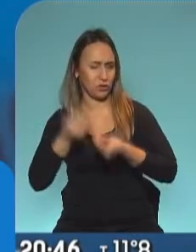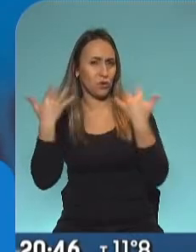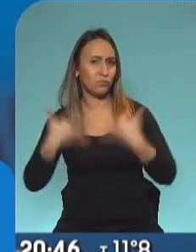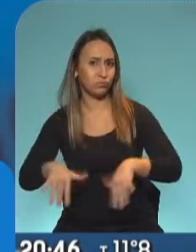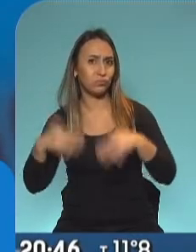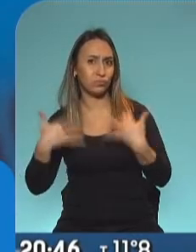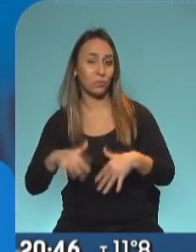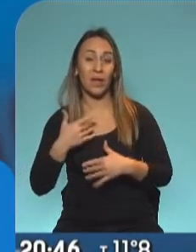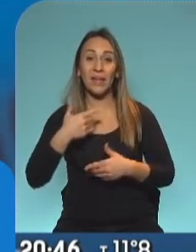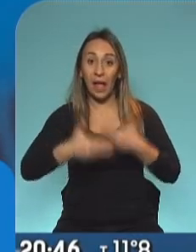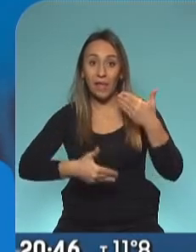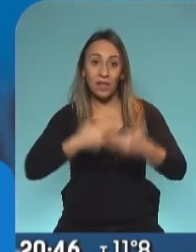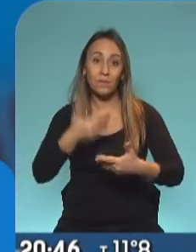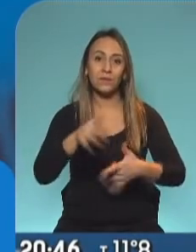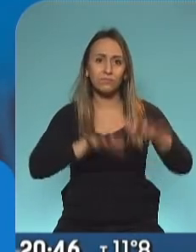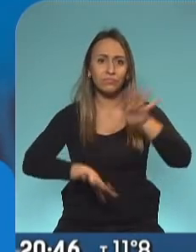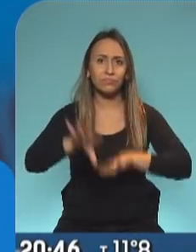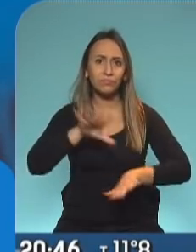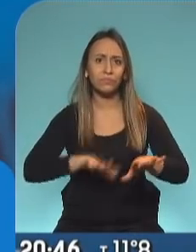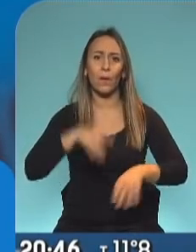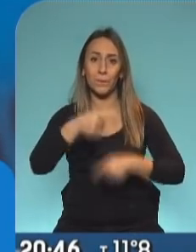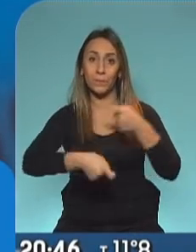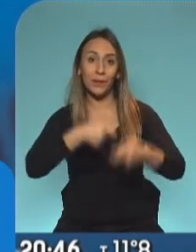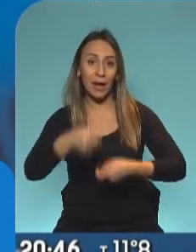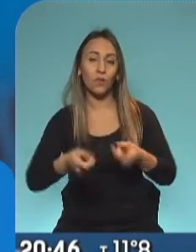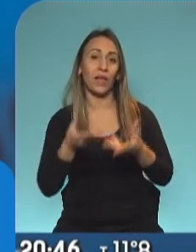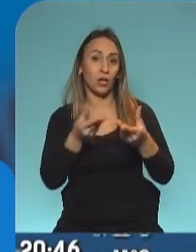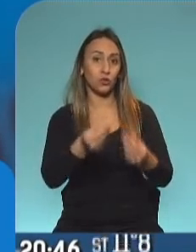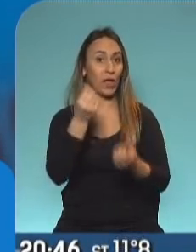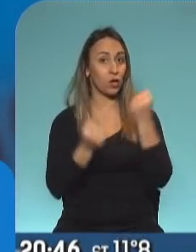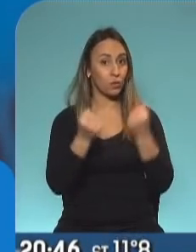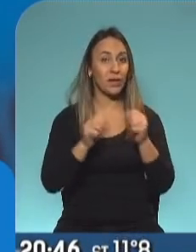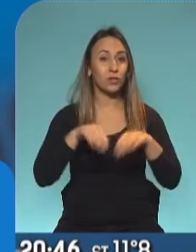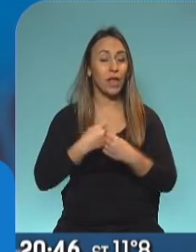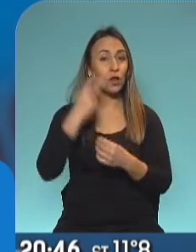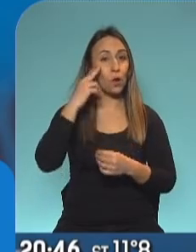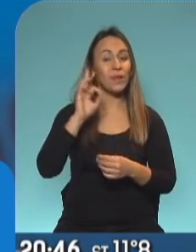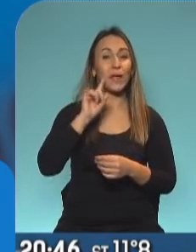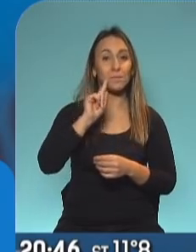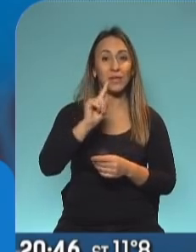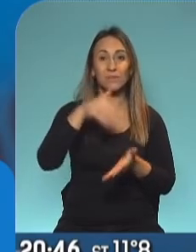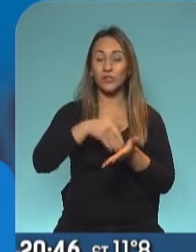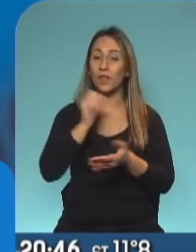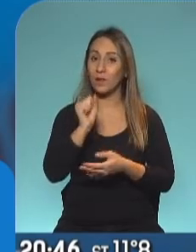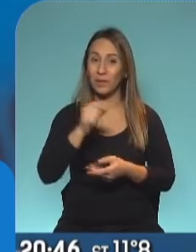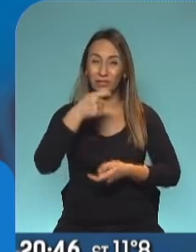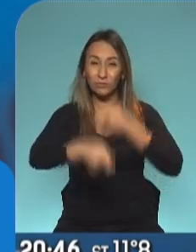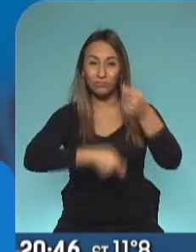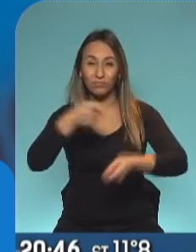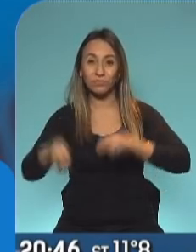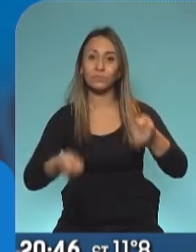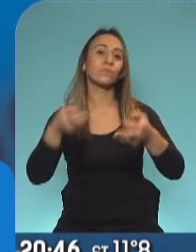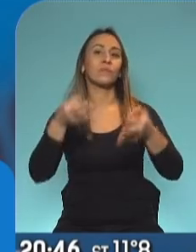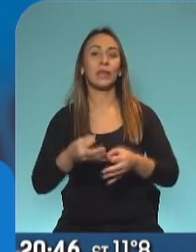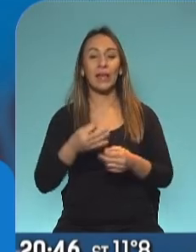se instrumentó el cronograma de pago de esta asistencia económica fueron 90.000 millones de pesos. Vale decir que cada una